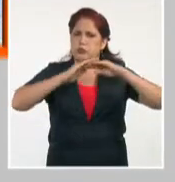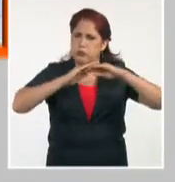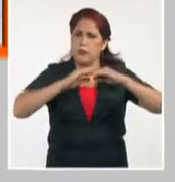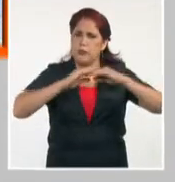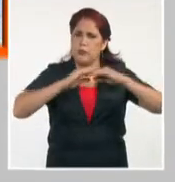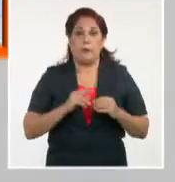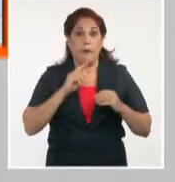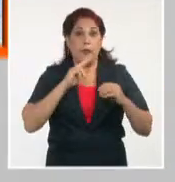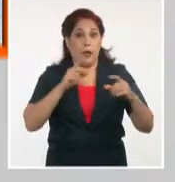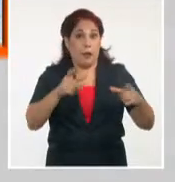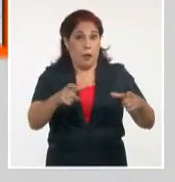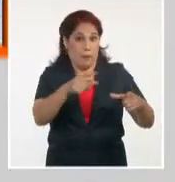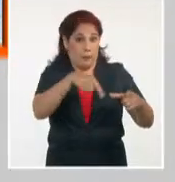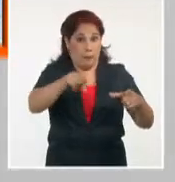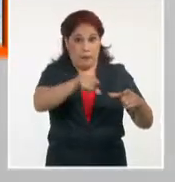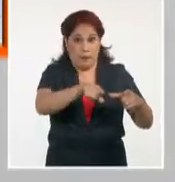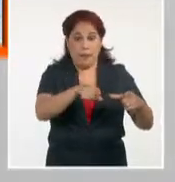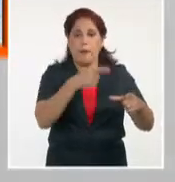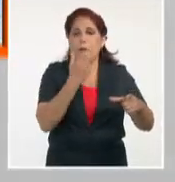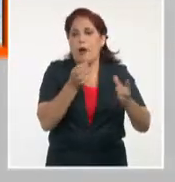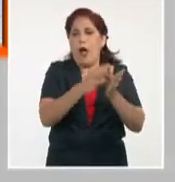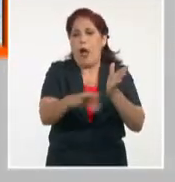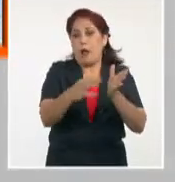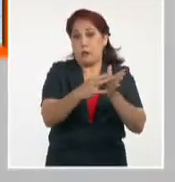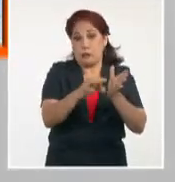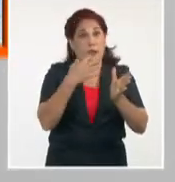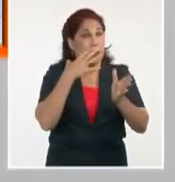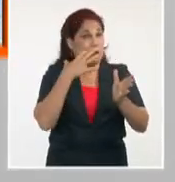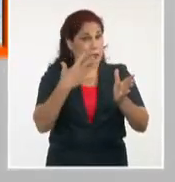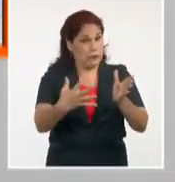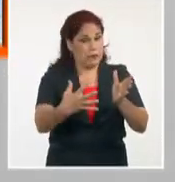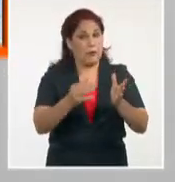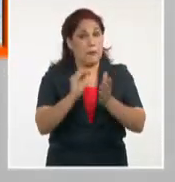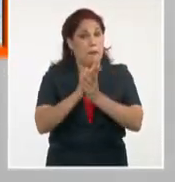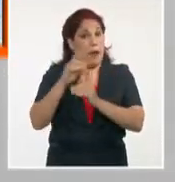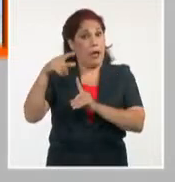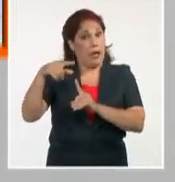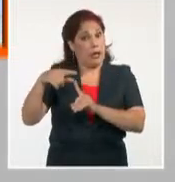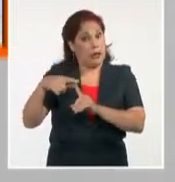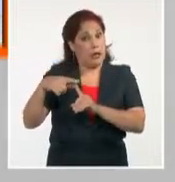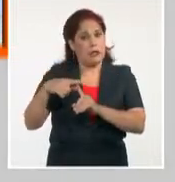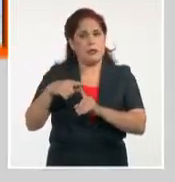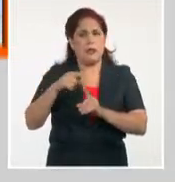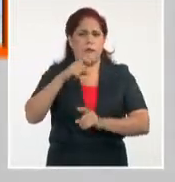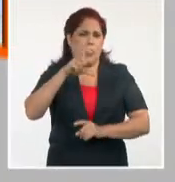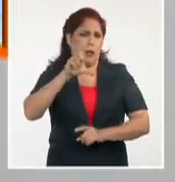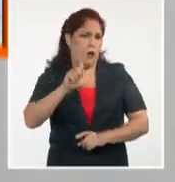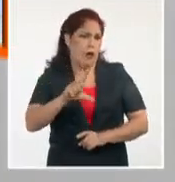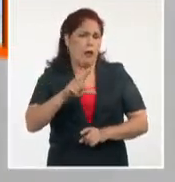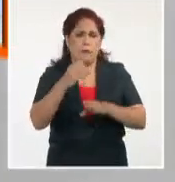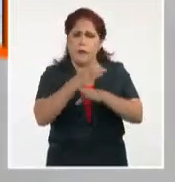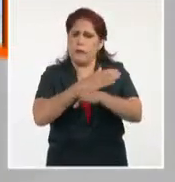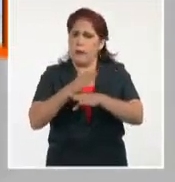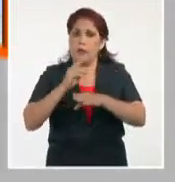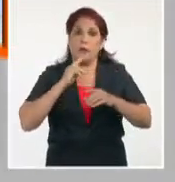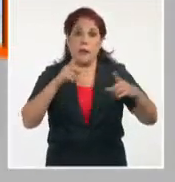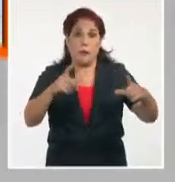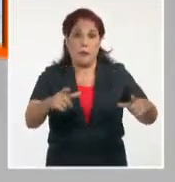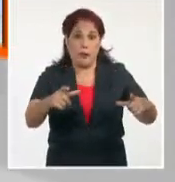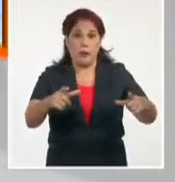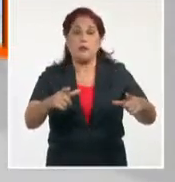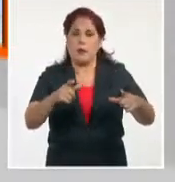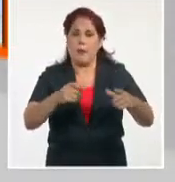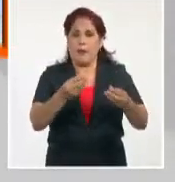decisiva, el cultivo del arroz. La sidra en Matanzas, Ana Vanilla en Villa Clara, decisiva también para la población y para la generación